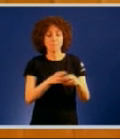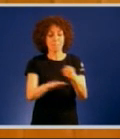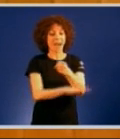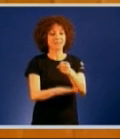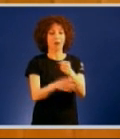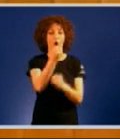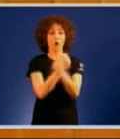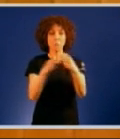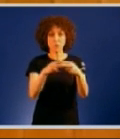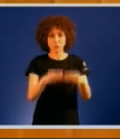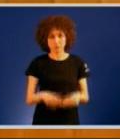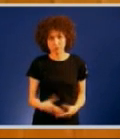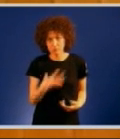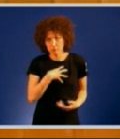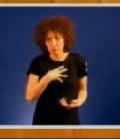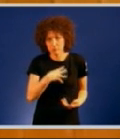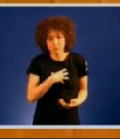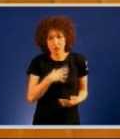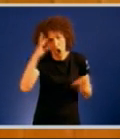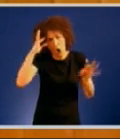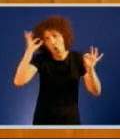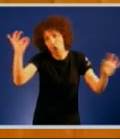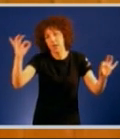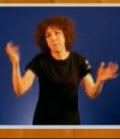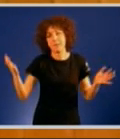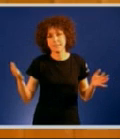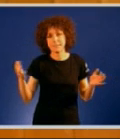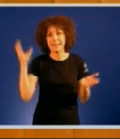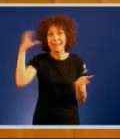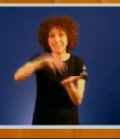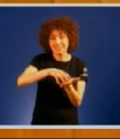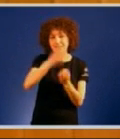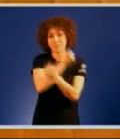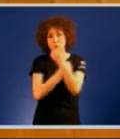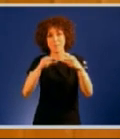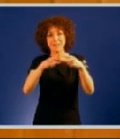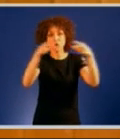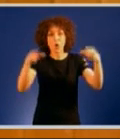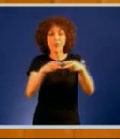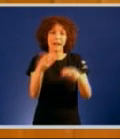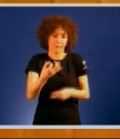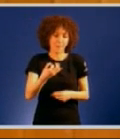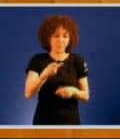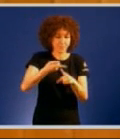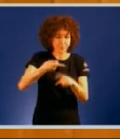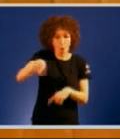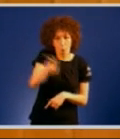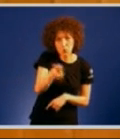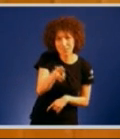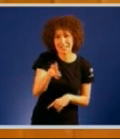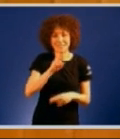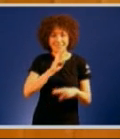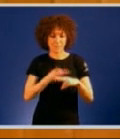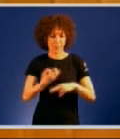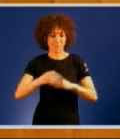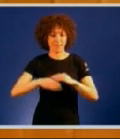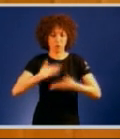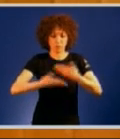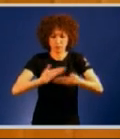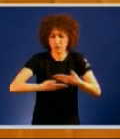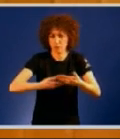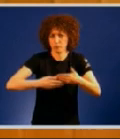economía, a base de economía social. Evidentemente, las entidades de economía social tienen que ser útiles y tienen que tener una continuidad, tienen que